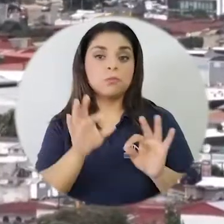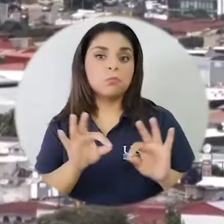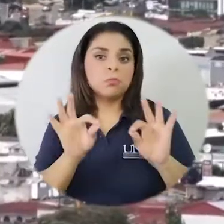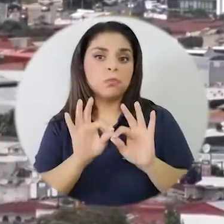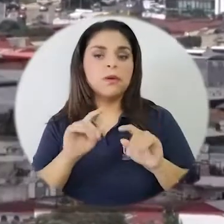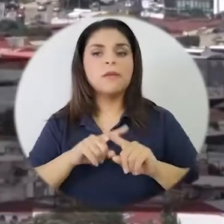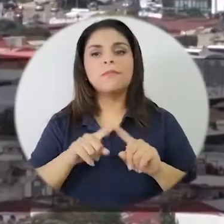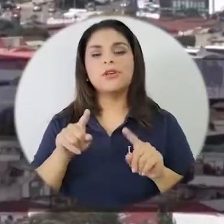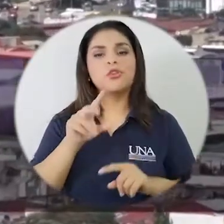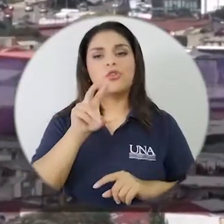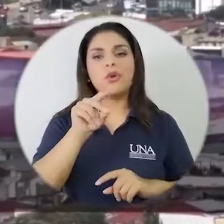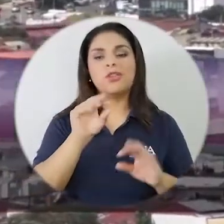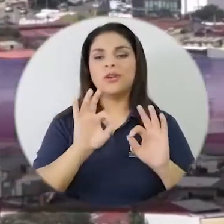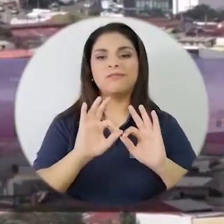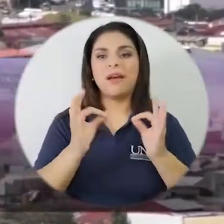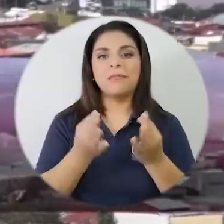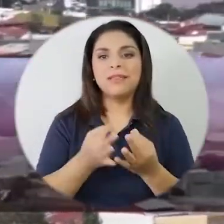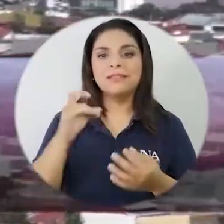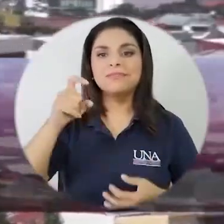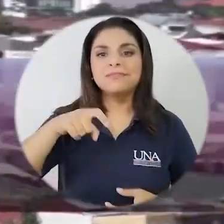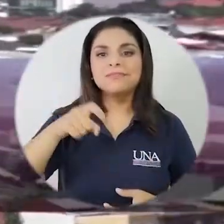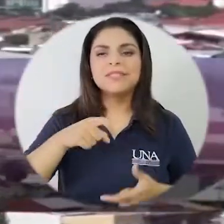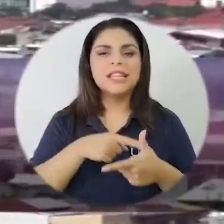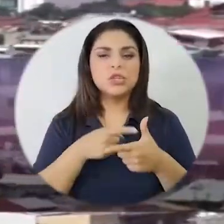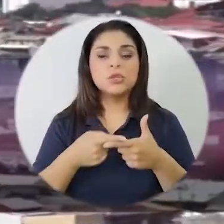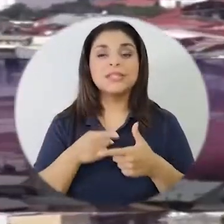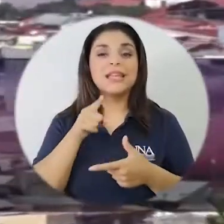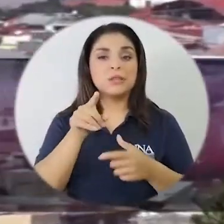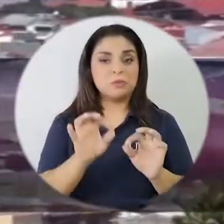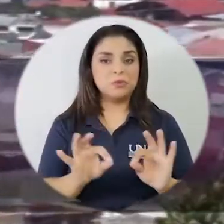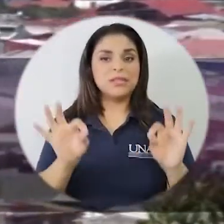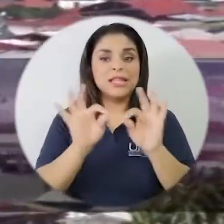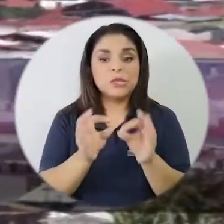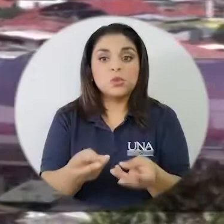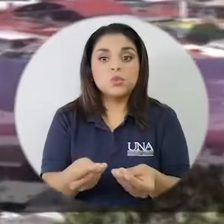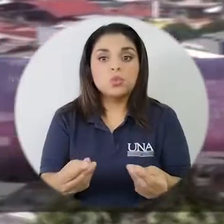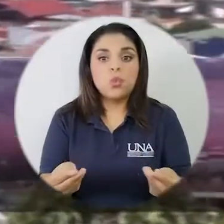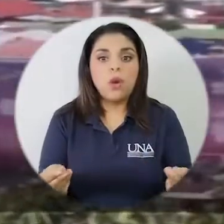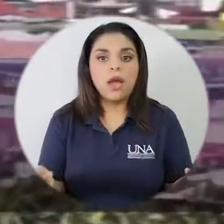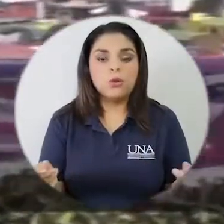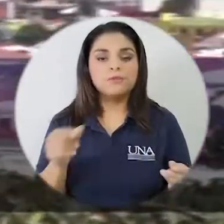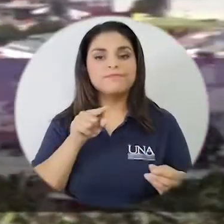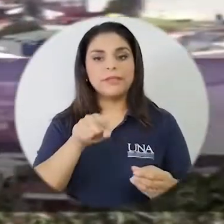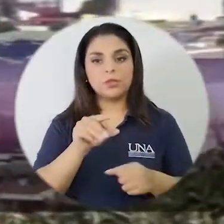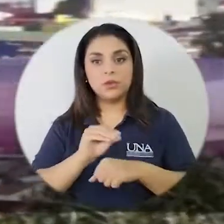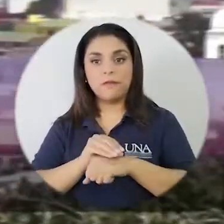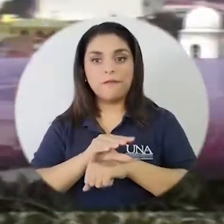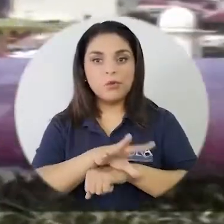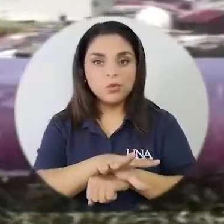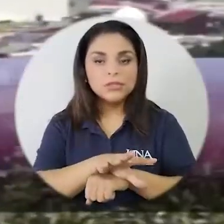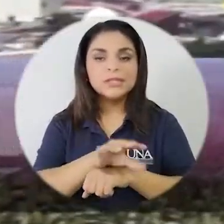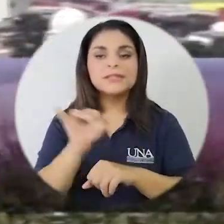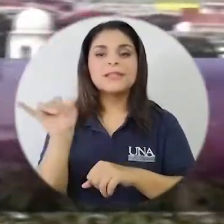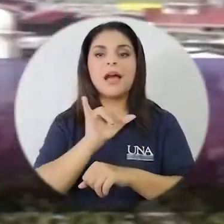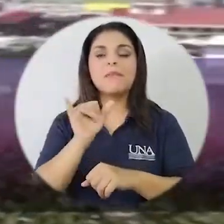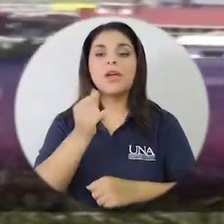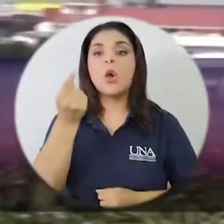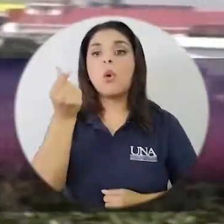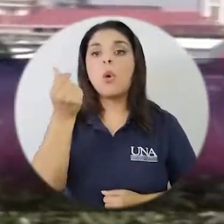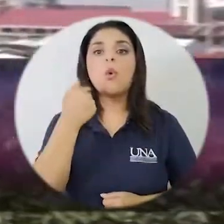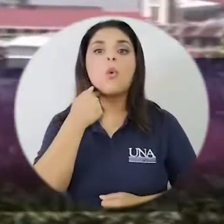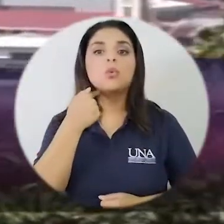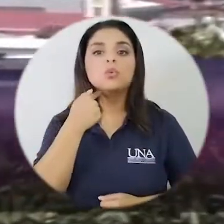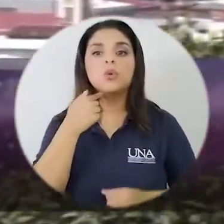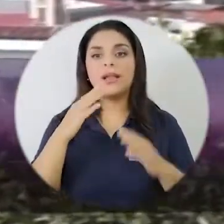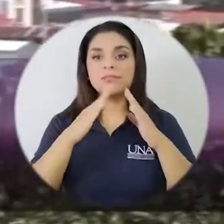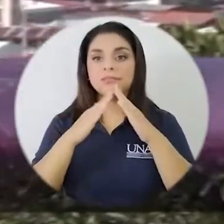las familias necesitan. Entonces tiene un componente de acceso al suelo, que eso influye directamente en el costo de